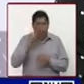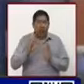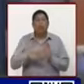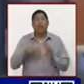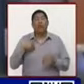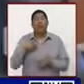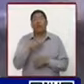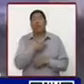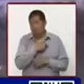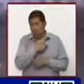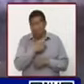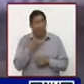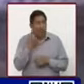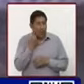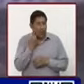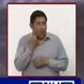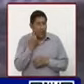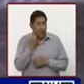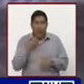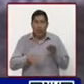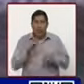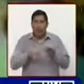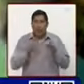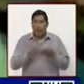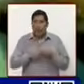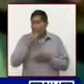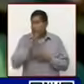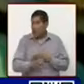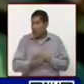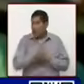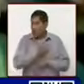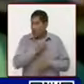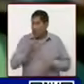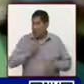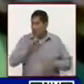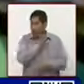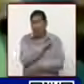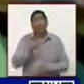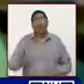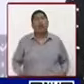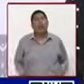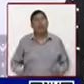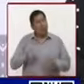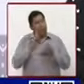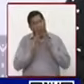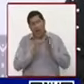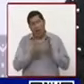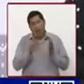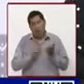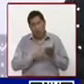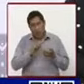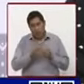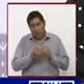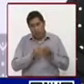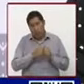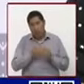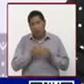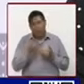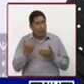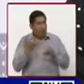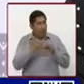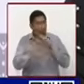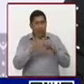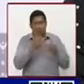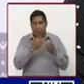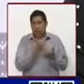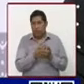posteriormente nosotros recién, quizás en diciembre como concejales municipales vamos a tocar este reformulado, vamos a hacer los traspasos